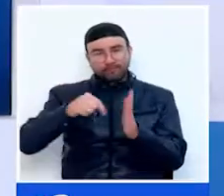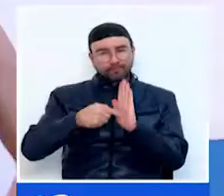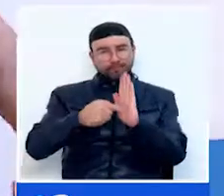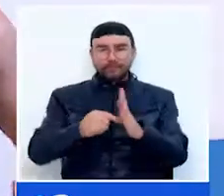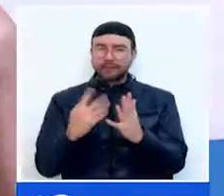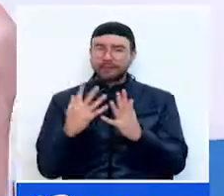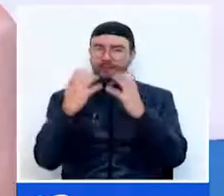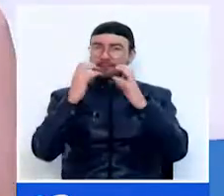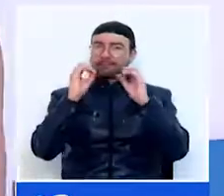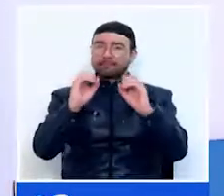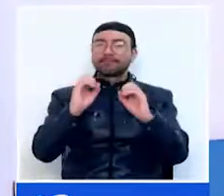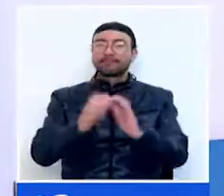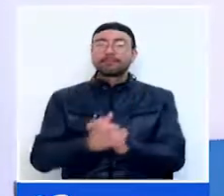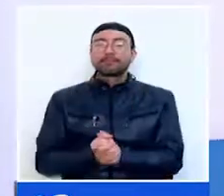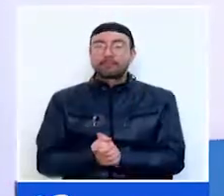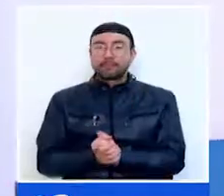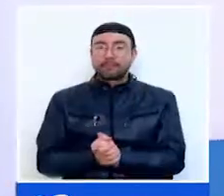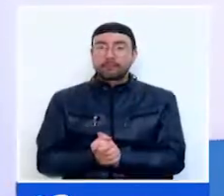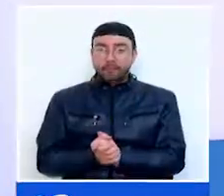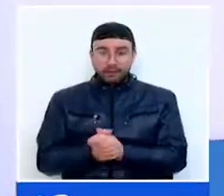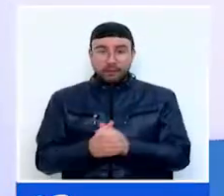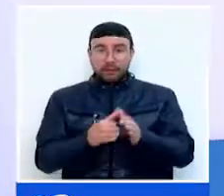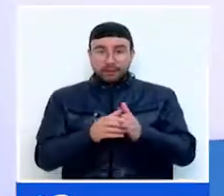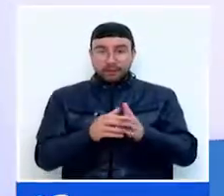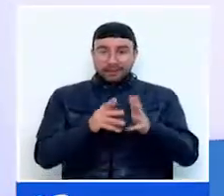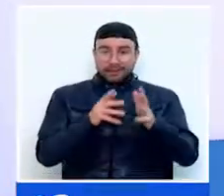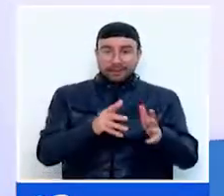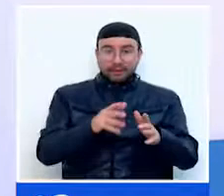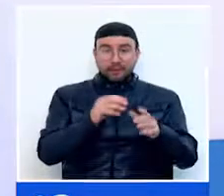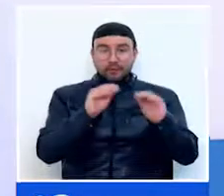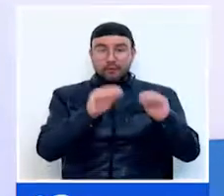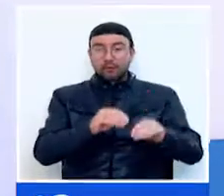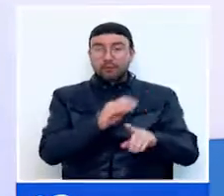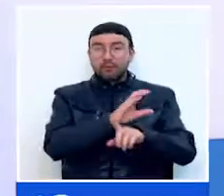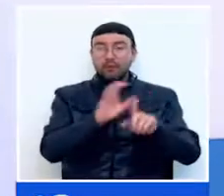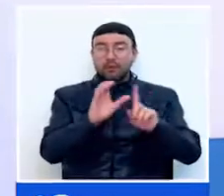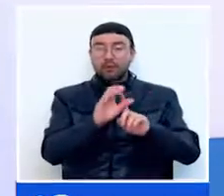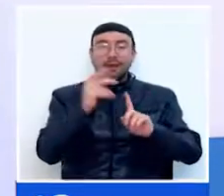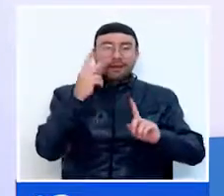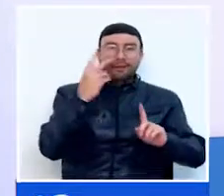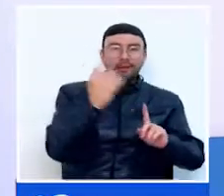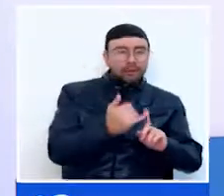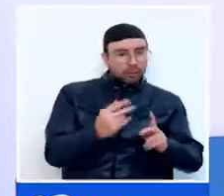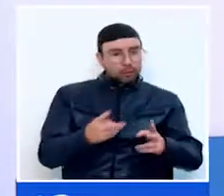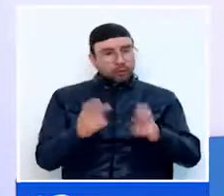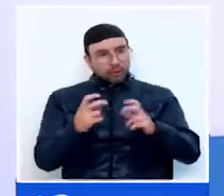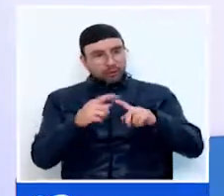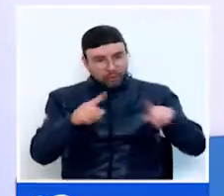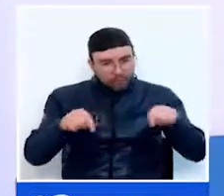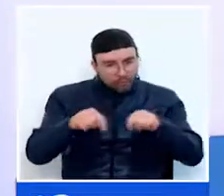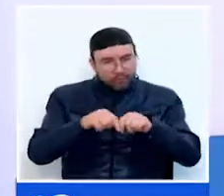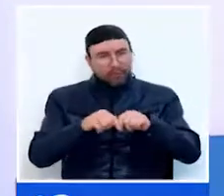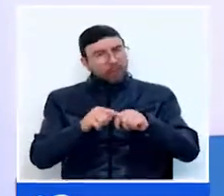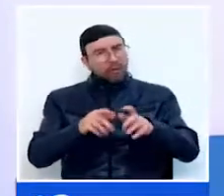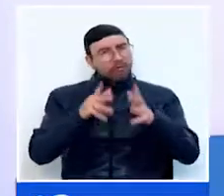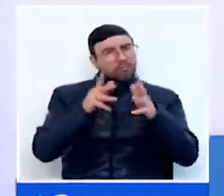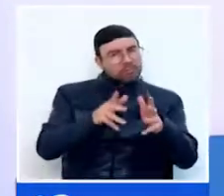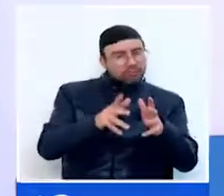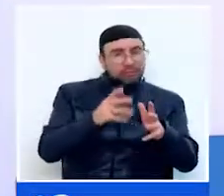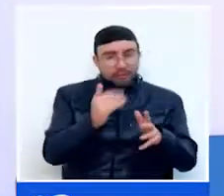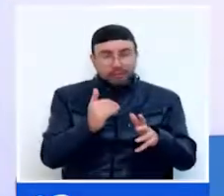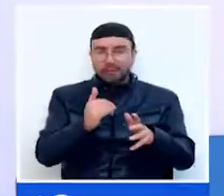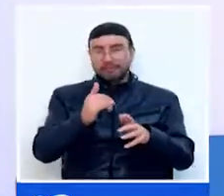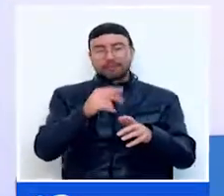Estrés. La Escuela de Formación Cultural de Pereira llevará a cabo un nuevo laboratorio orientado hacia la didáctica